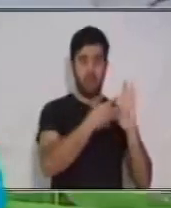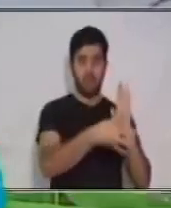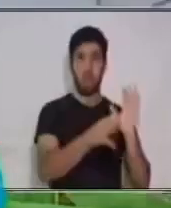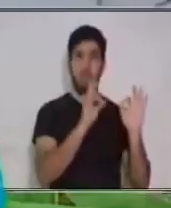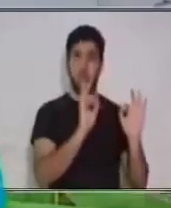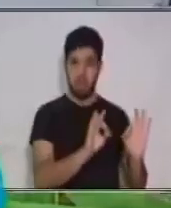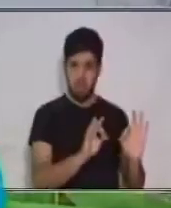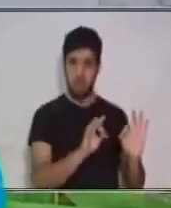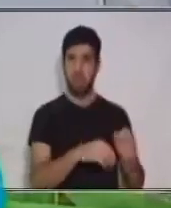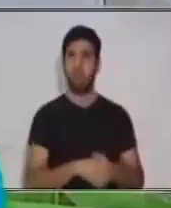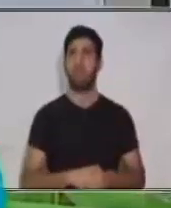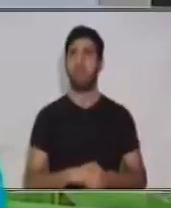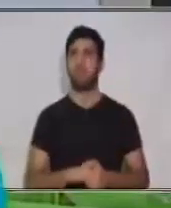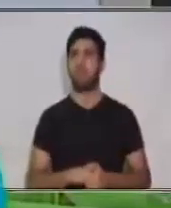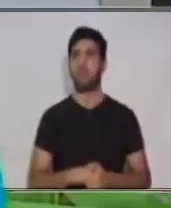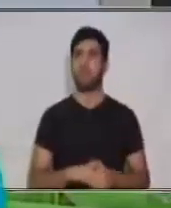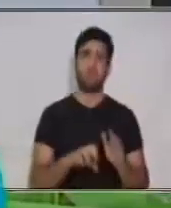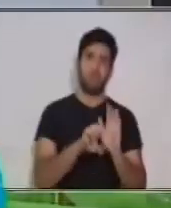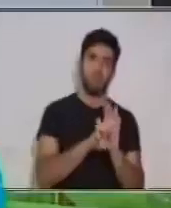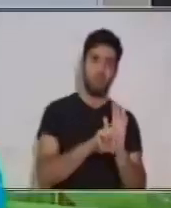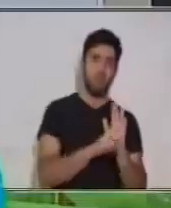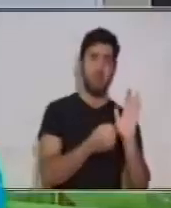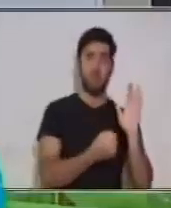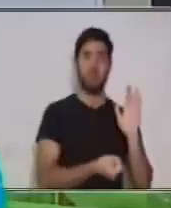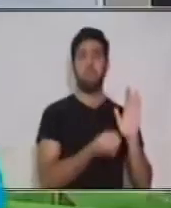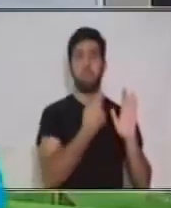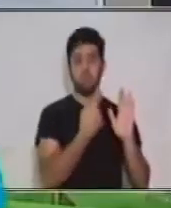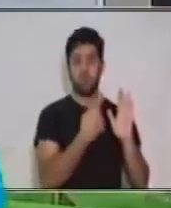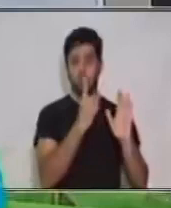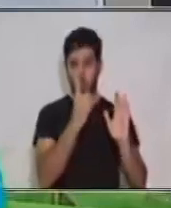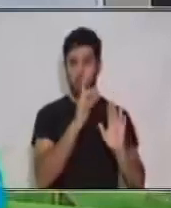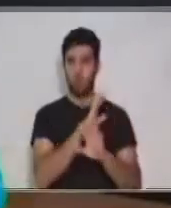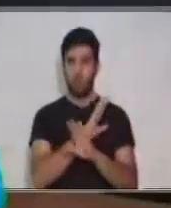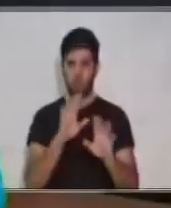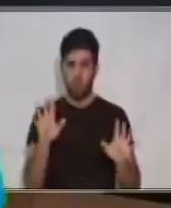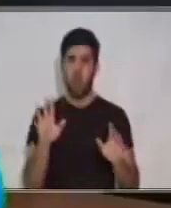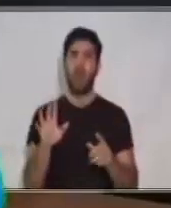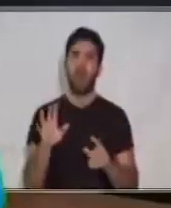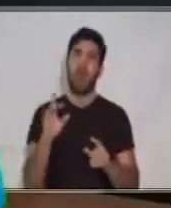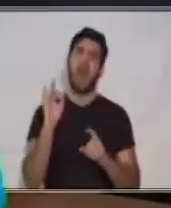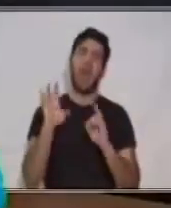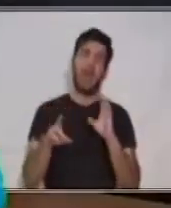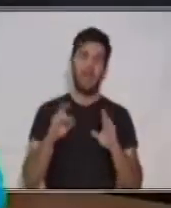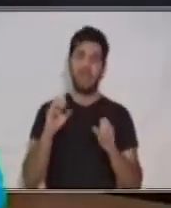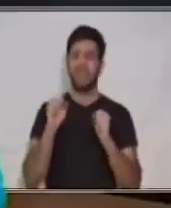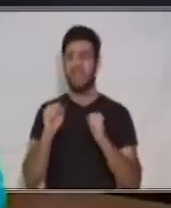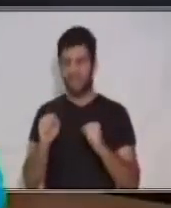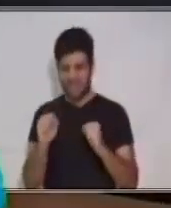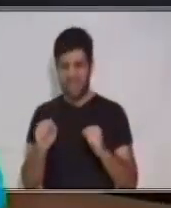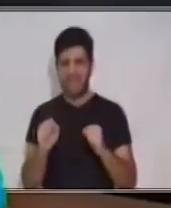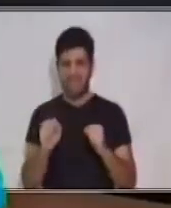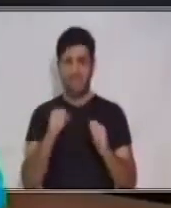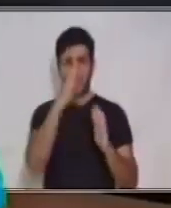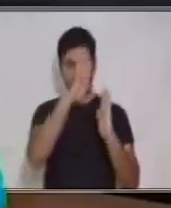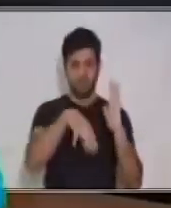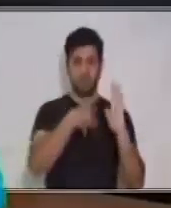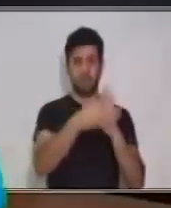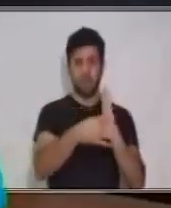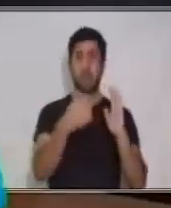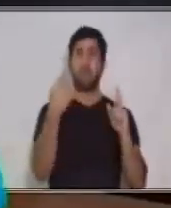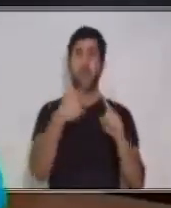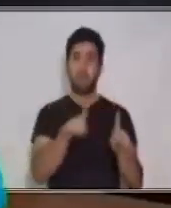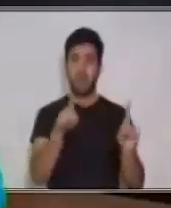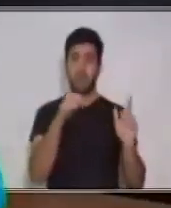en una encuesta, o solo tengo las preguntas sin tabularlas, es difícil dar alguna conclusión. Pero si esa información